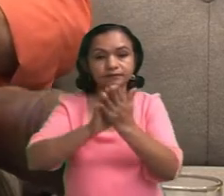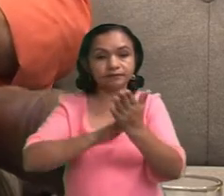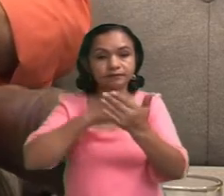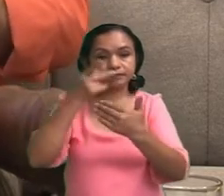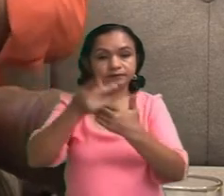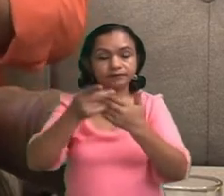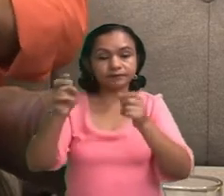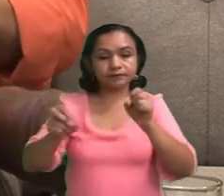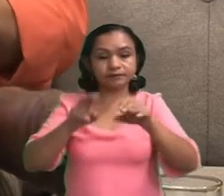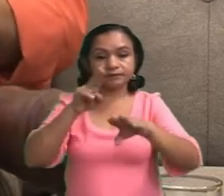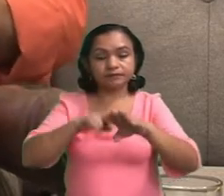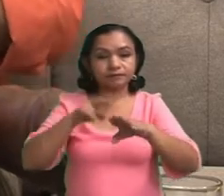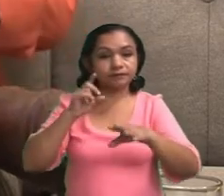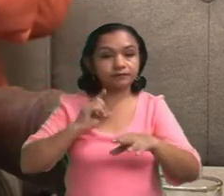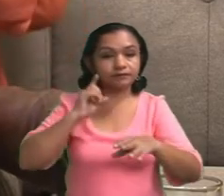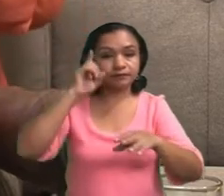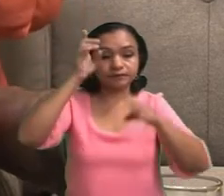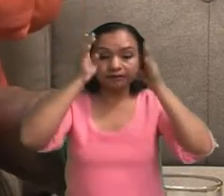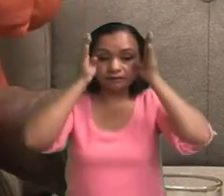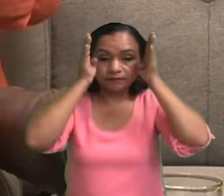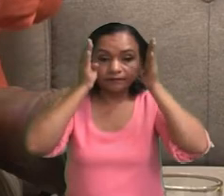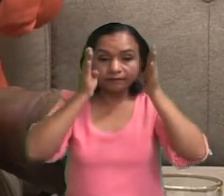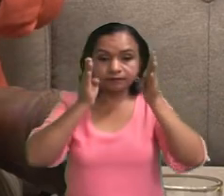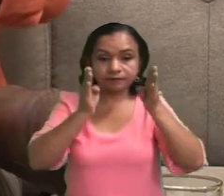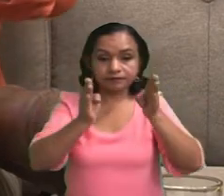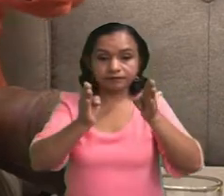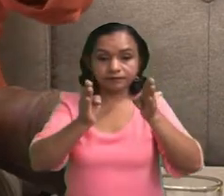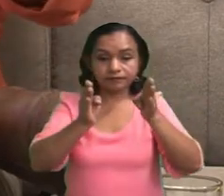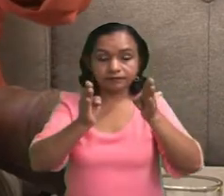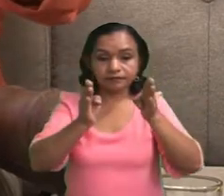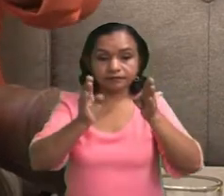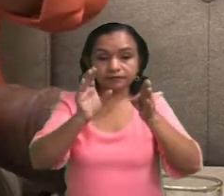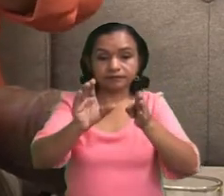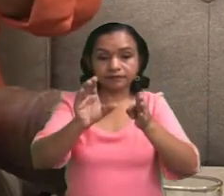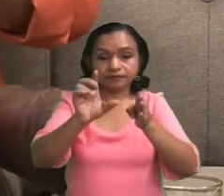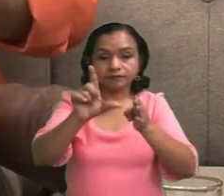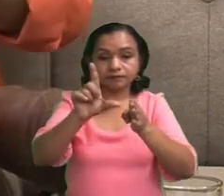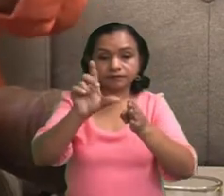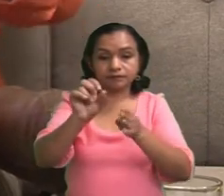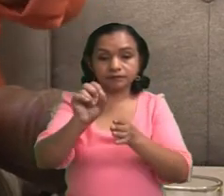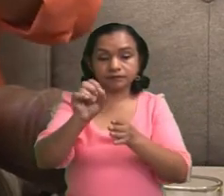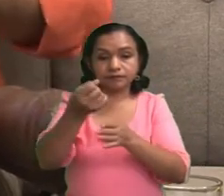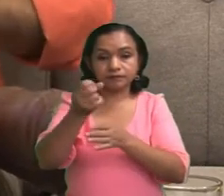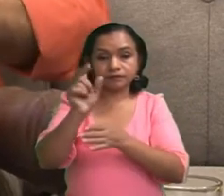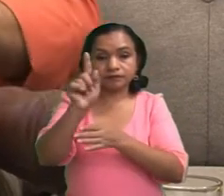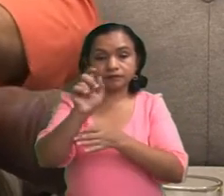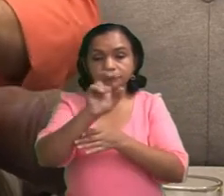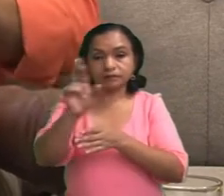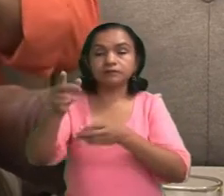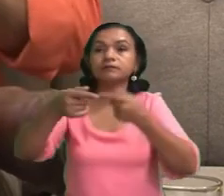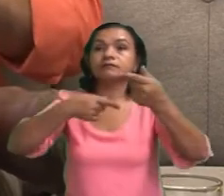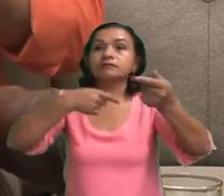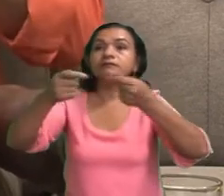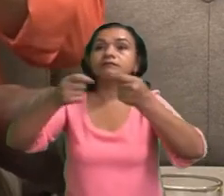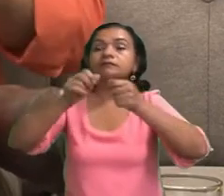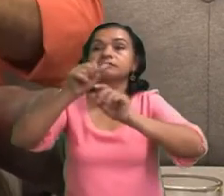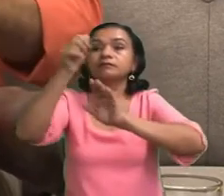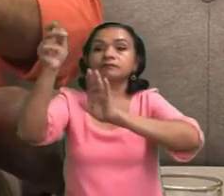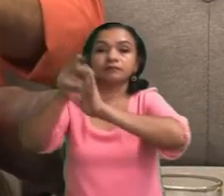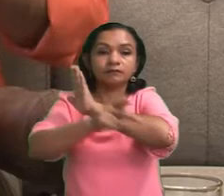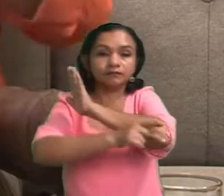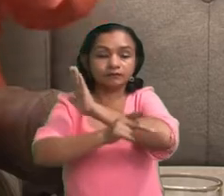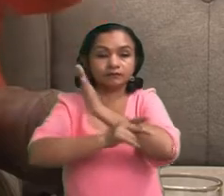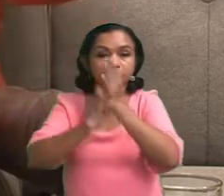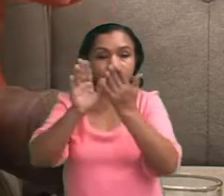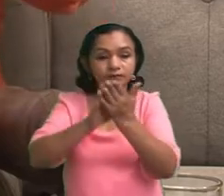de desarrollo se centró en lo que se llamó los famosos clúster, ¿verdad?, de exportación. Claro. O sea, era un